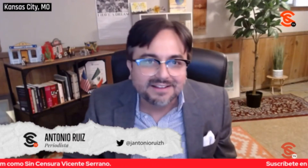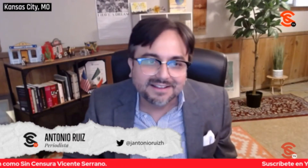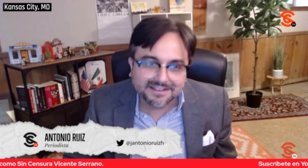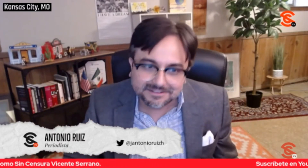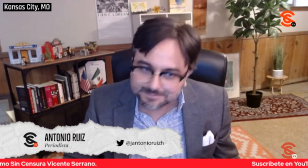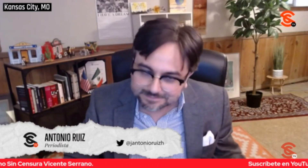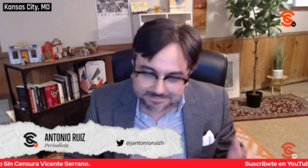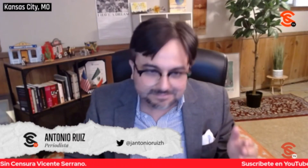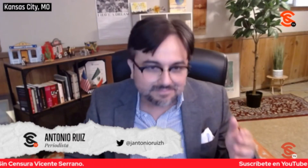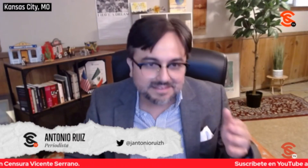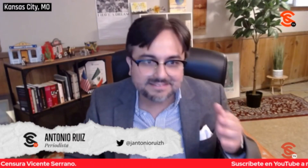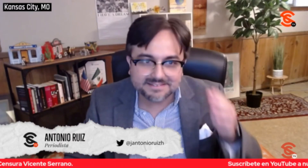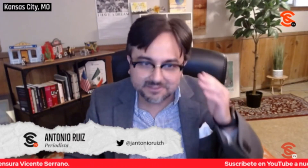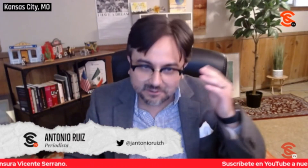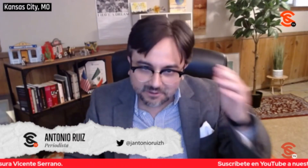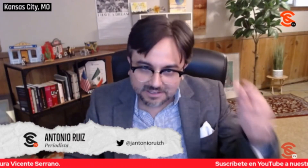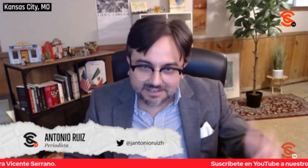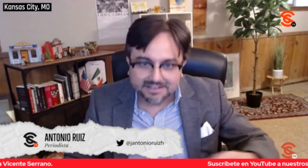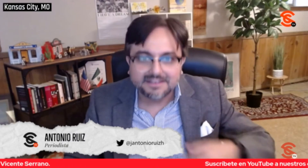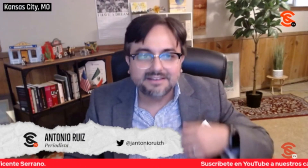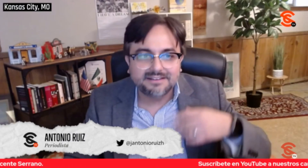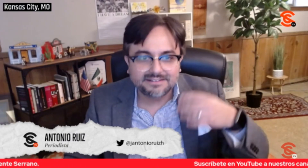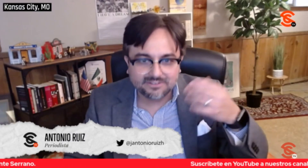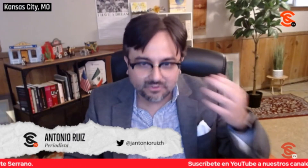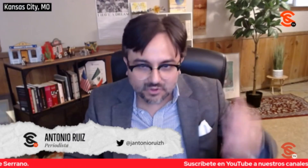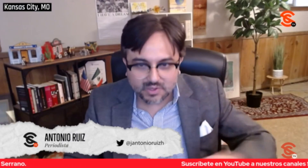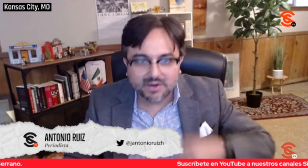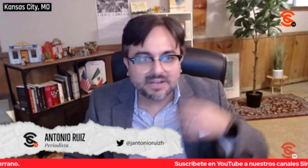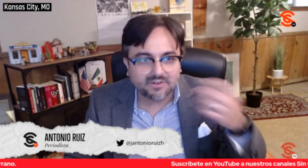bueno, insisto, ¿no?